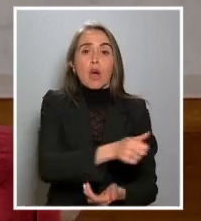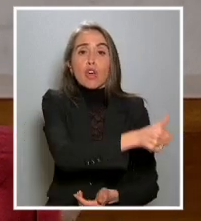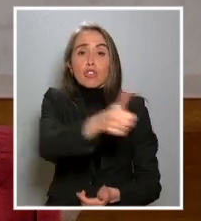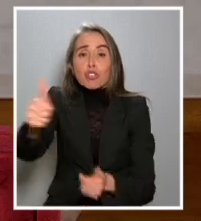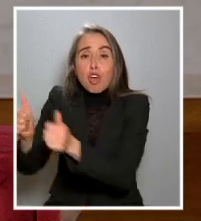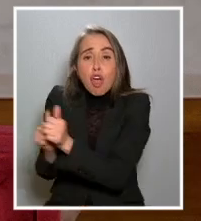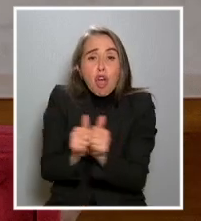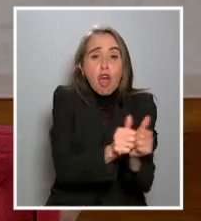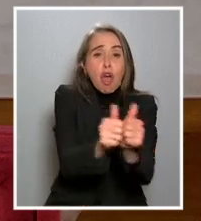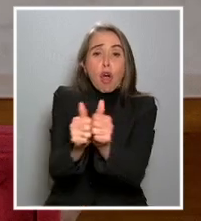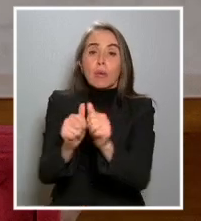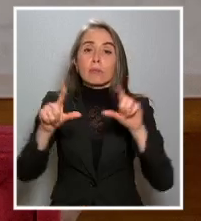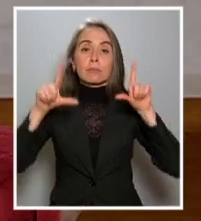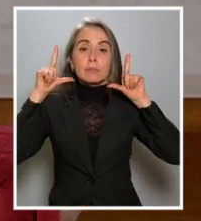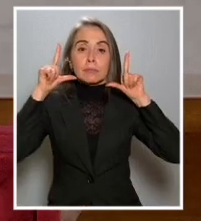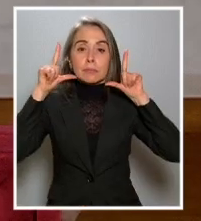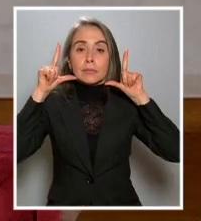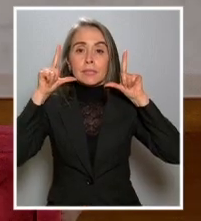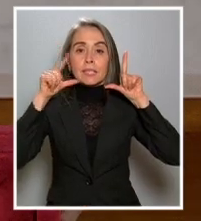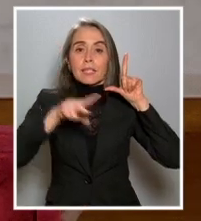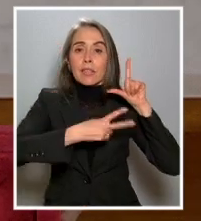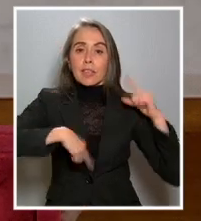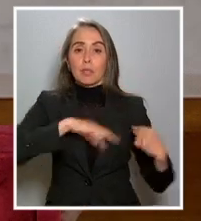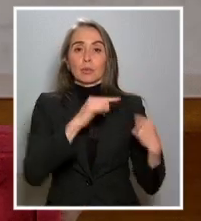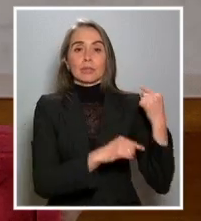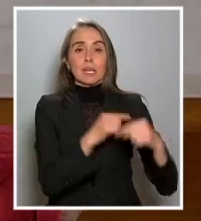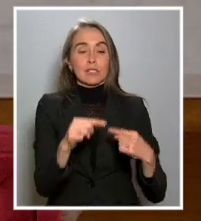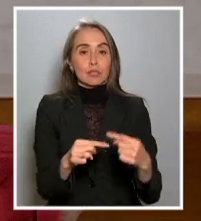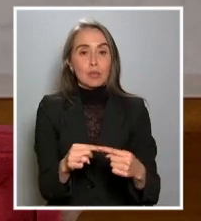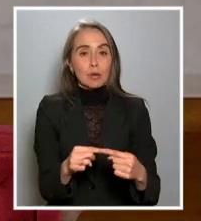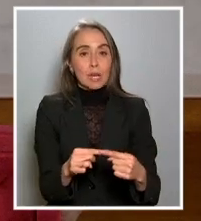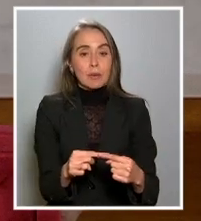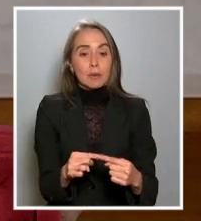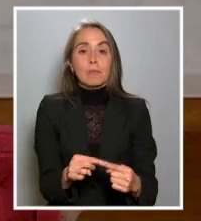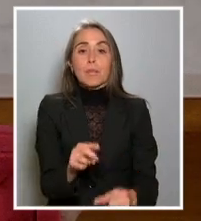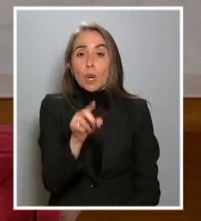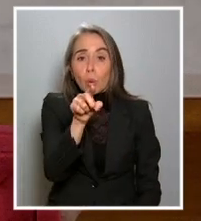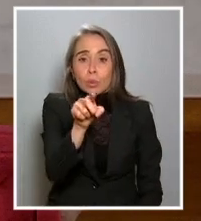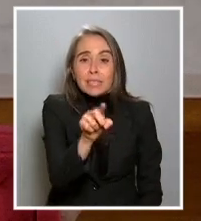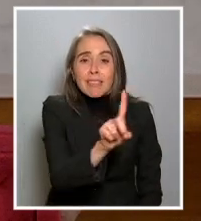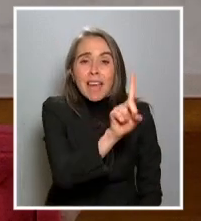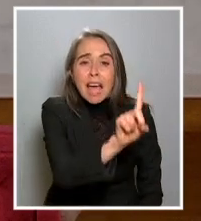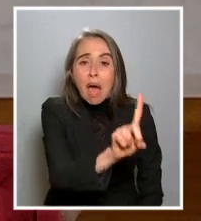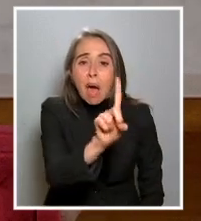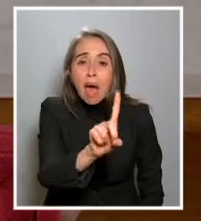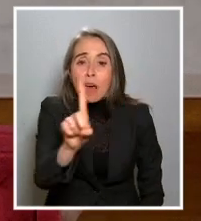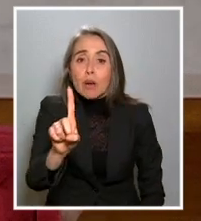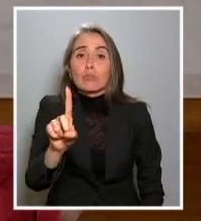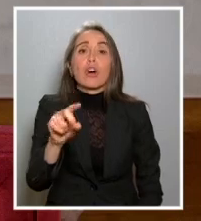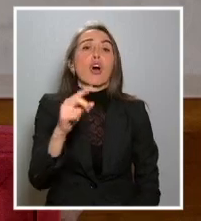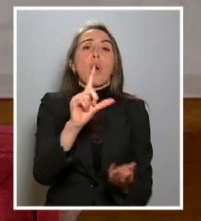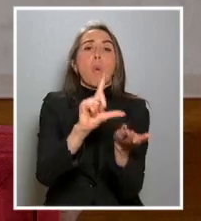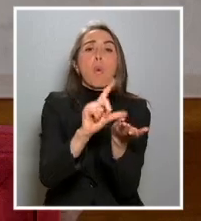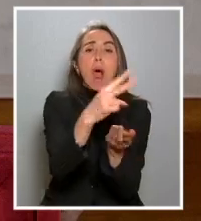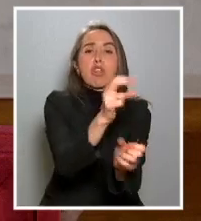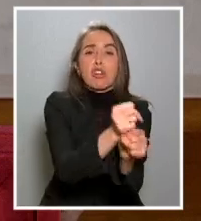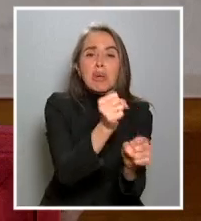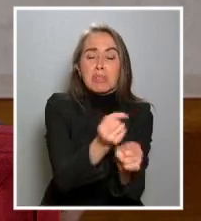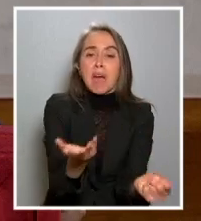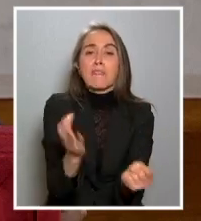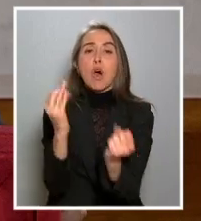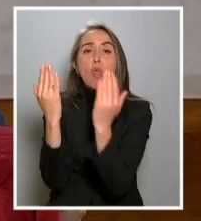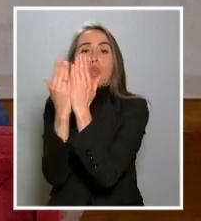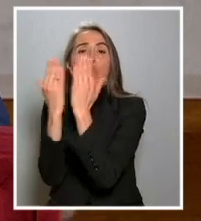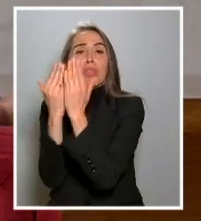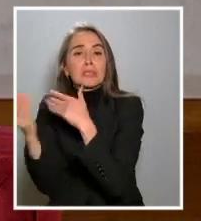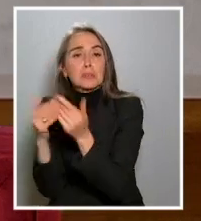juntos protagonistas de nuestra historia. A que cada uno de ustedes, desde su lugar de trabajo, de